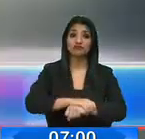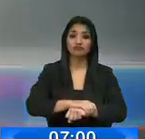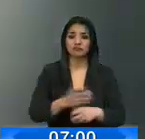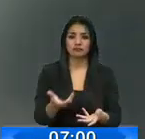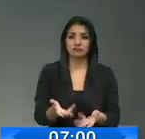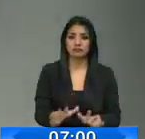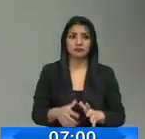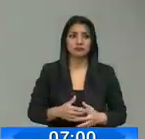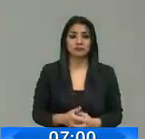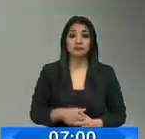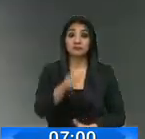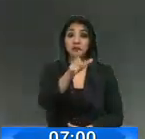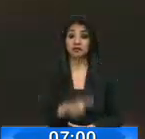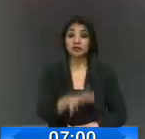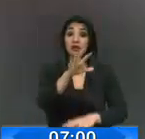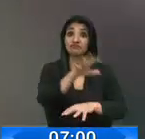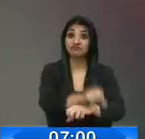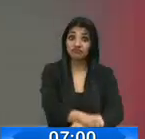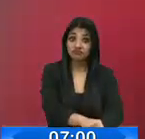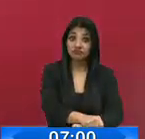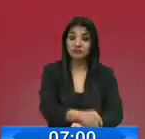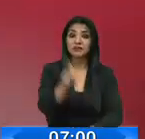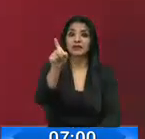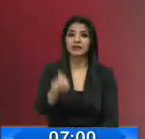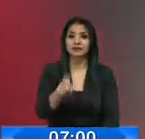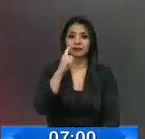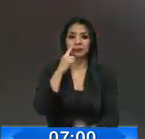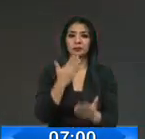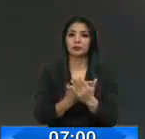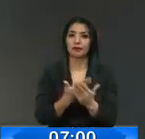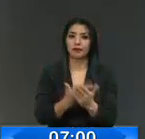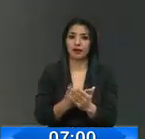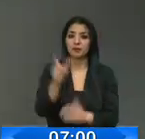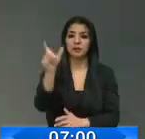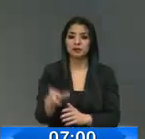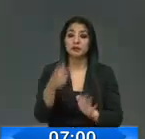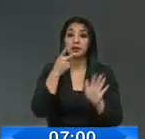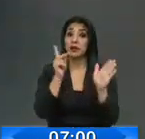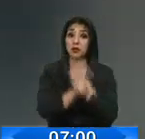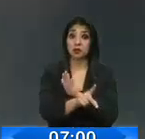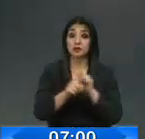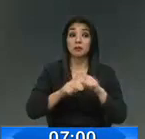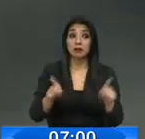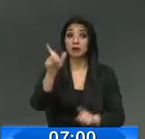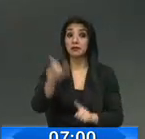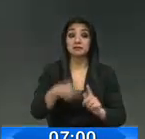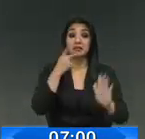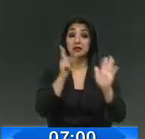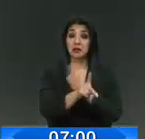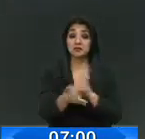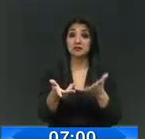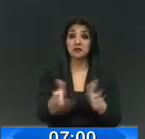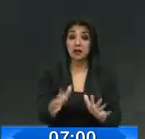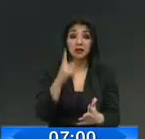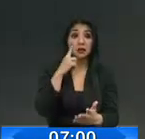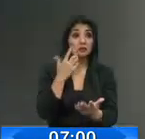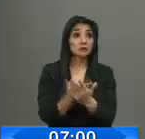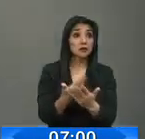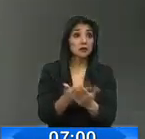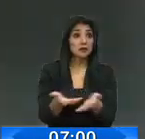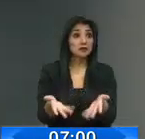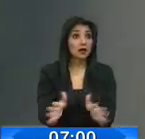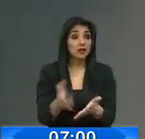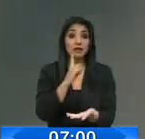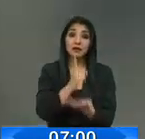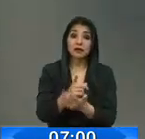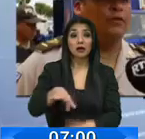Ustedes saben que para detener a una persona se necesita primero las evidencias y el denunciante. Entonces ese día no hubo denunciante, no existen evidencias de que ha